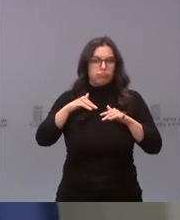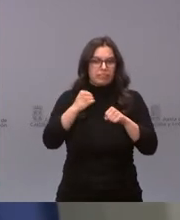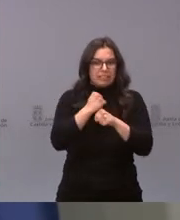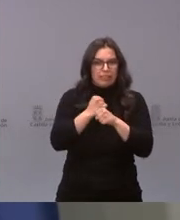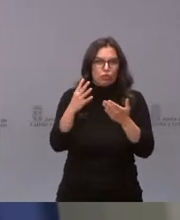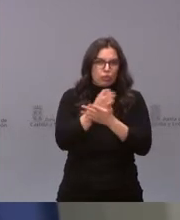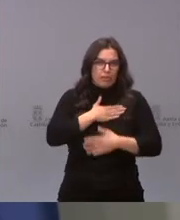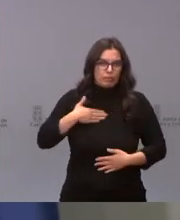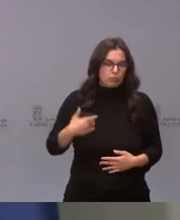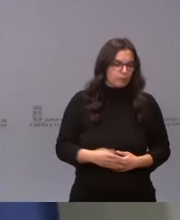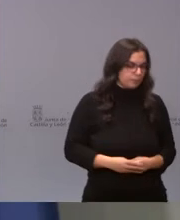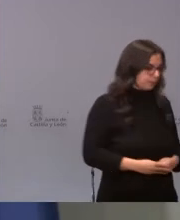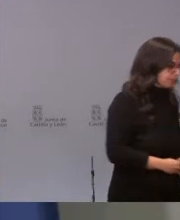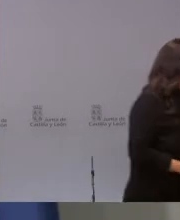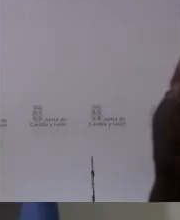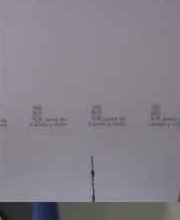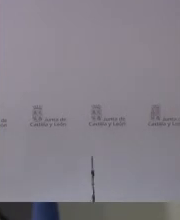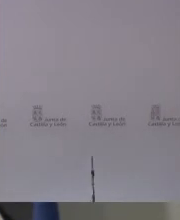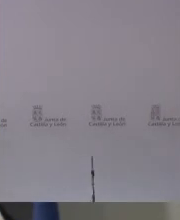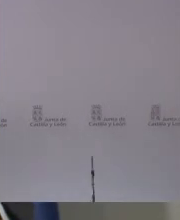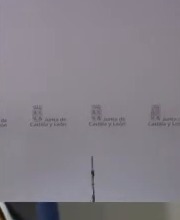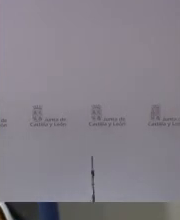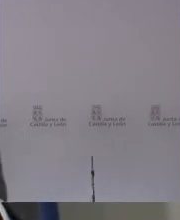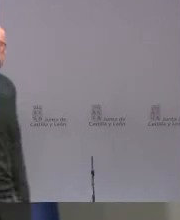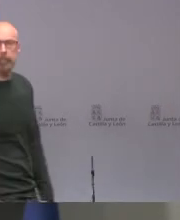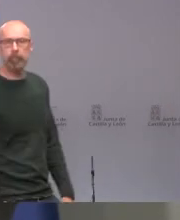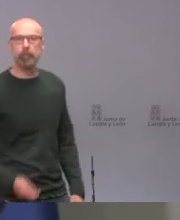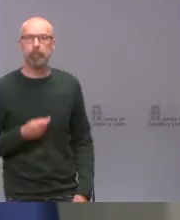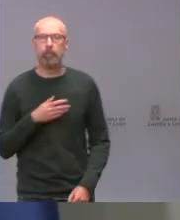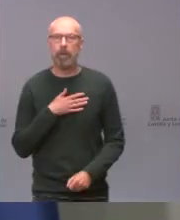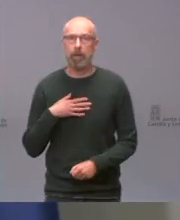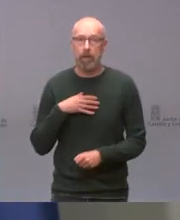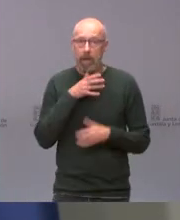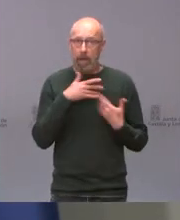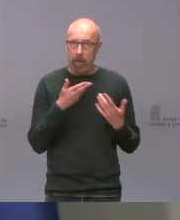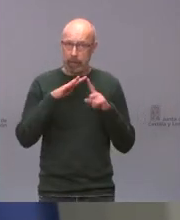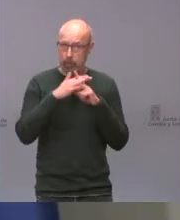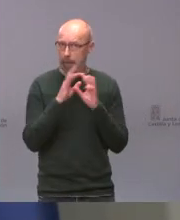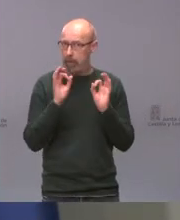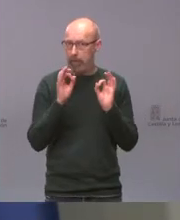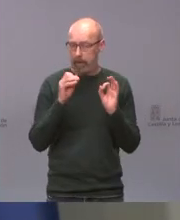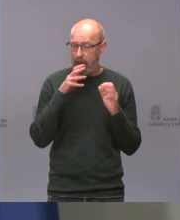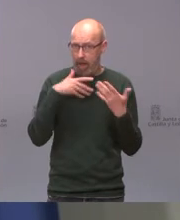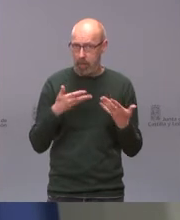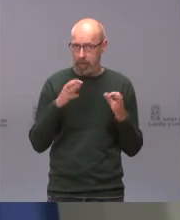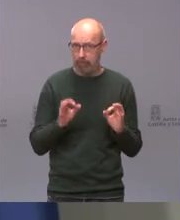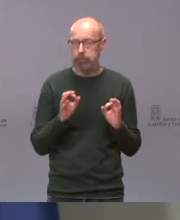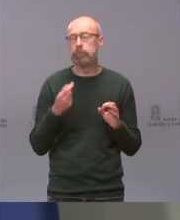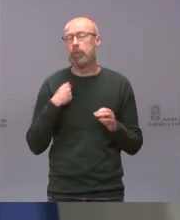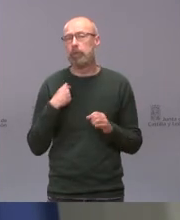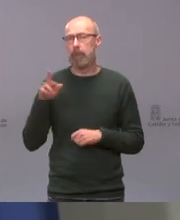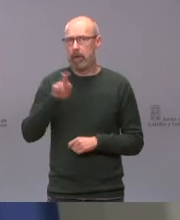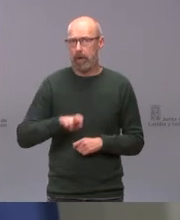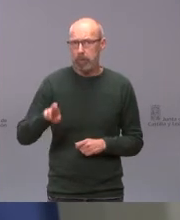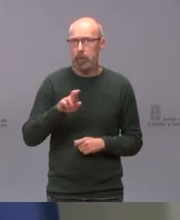que todos deseamos. Esta es la situación a día de hoy e insisto que